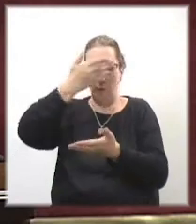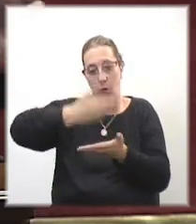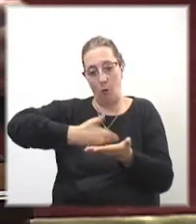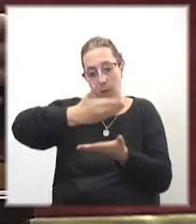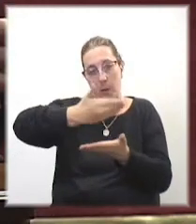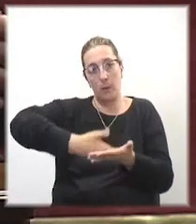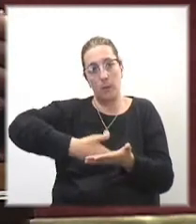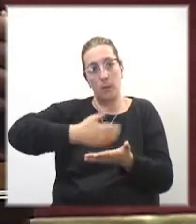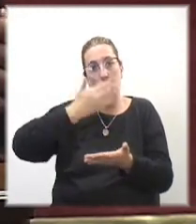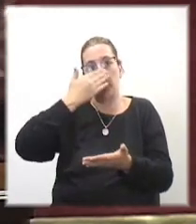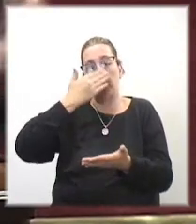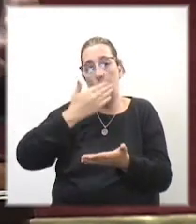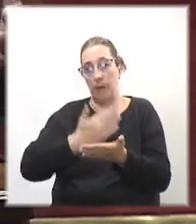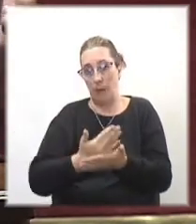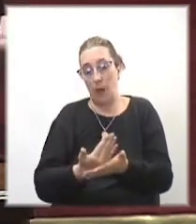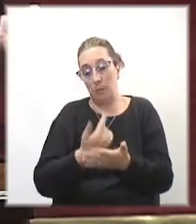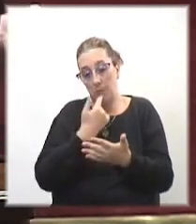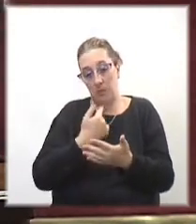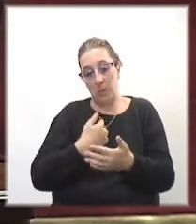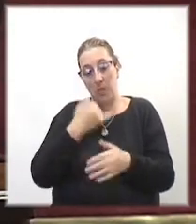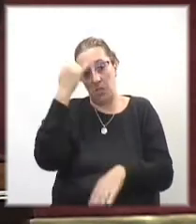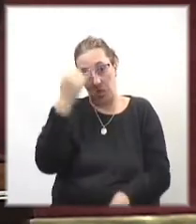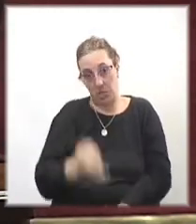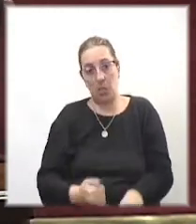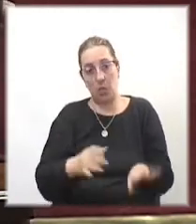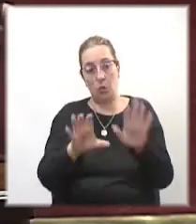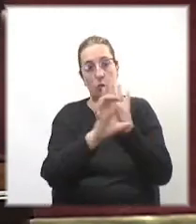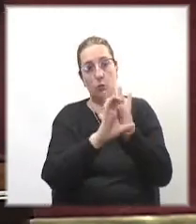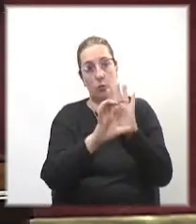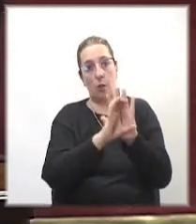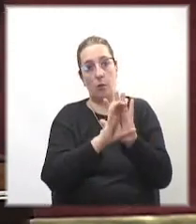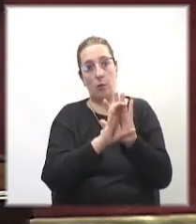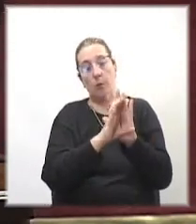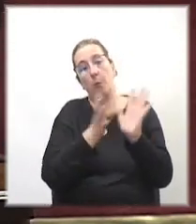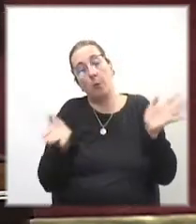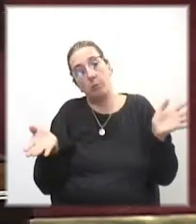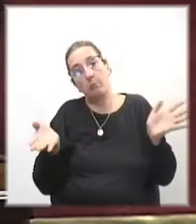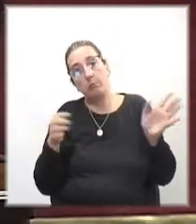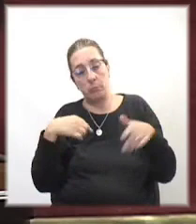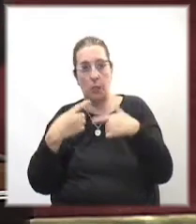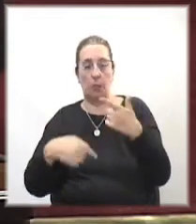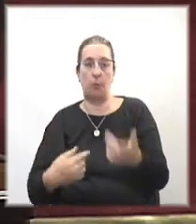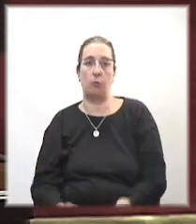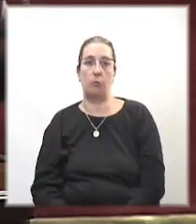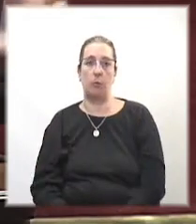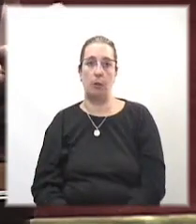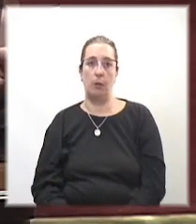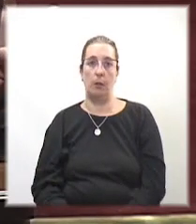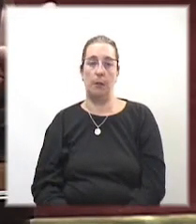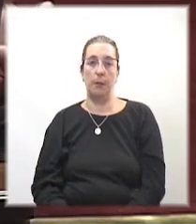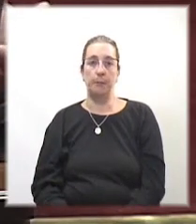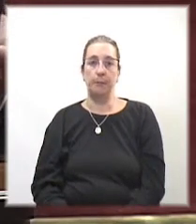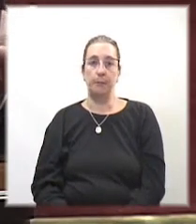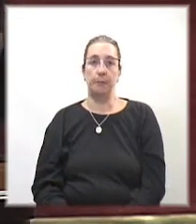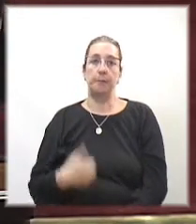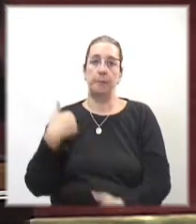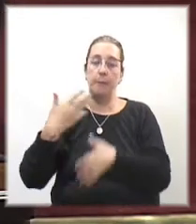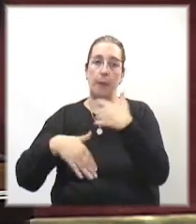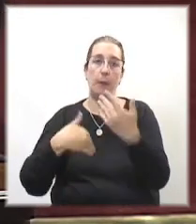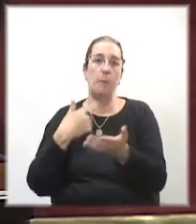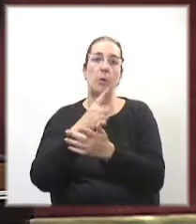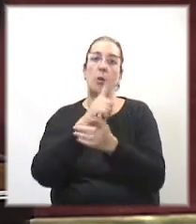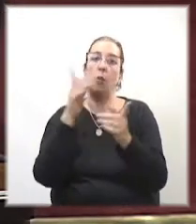que terminamos teniendo constitucionales, es que, bueno, seguimos a que avanzara porque